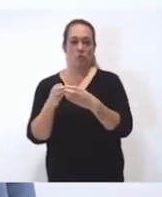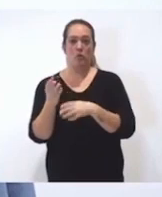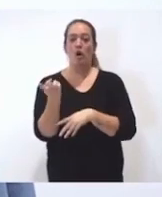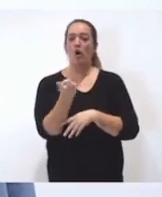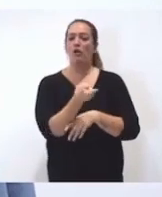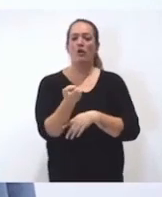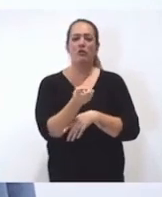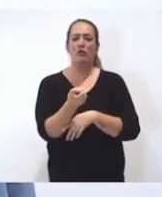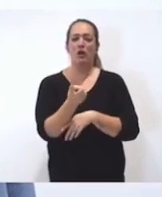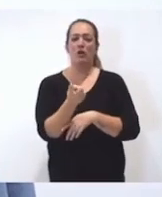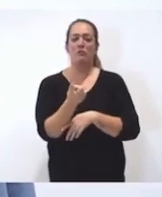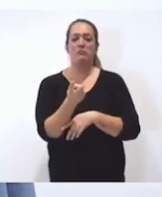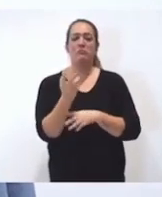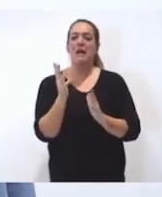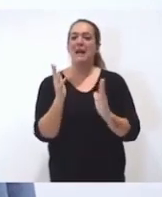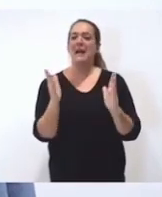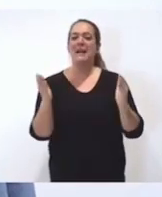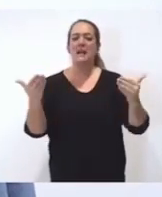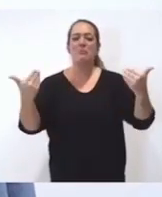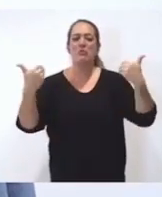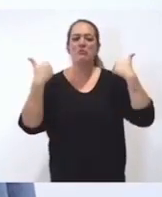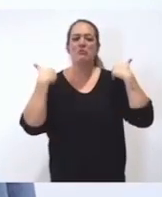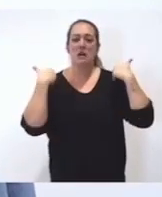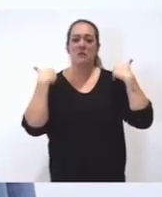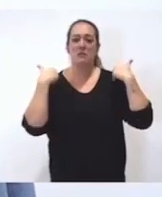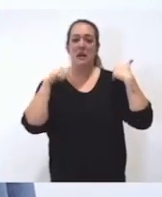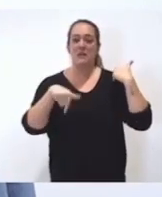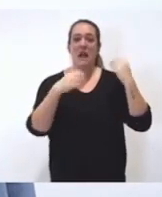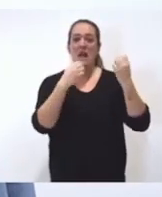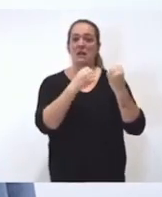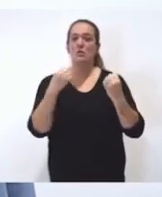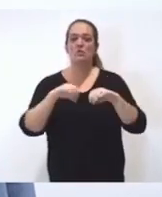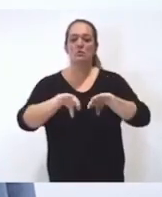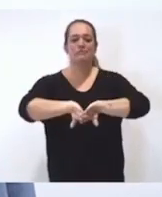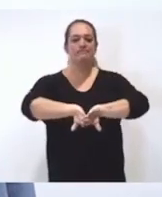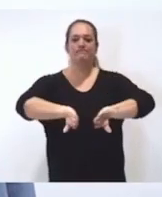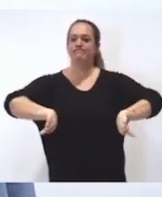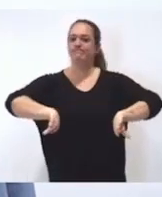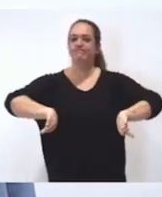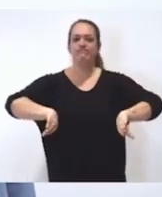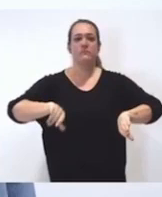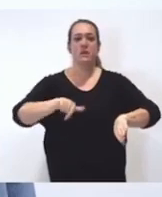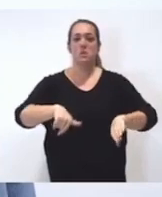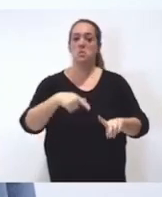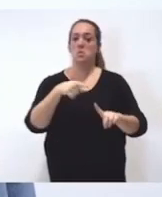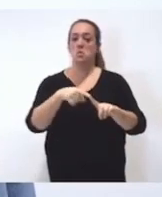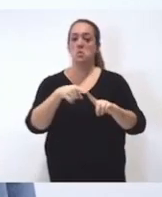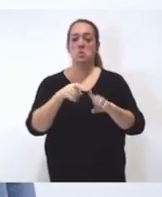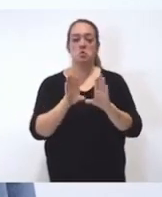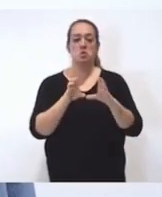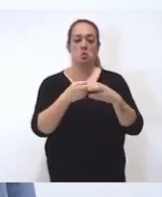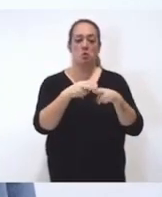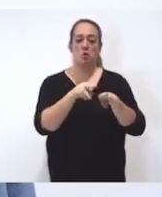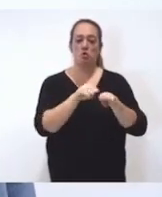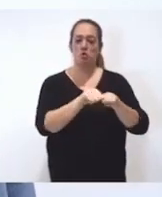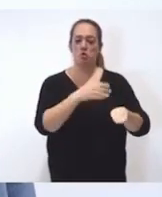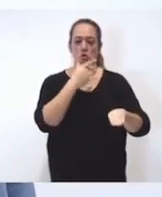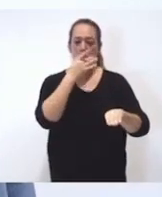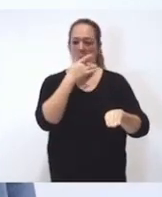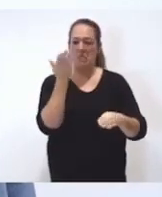son responsables de la ruptura y de la degradación de la institución, de la que hacen un descarado uso partidista, sin pudor, sin